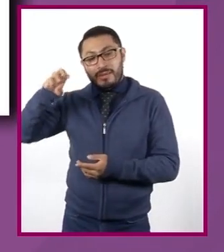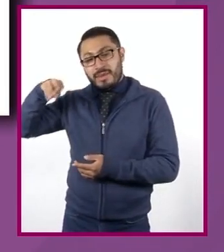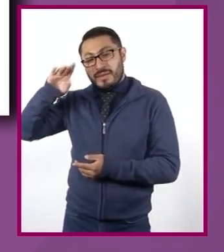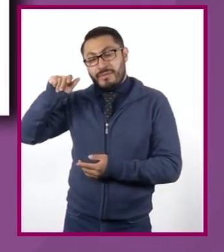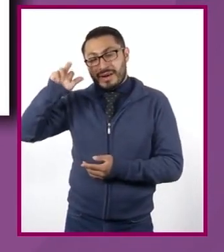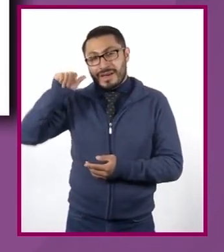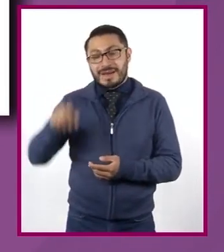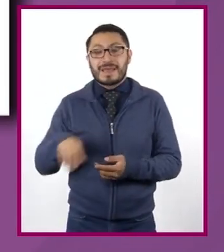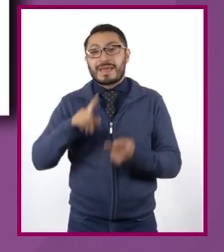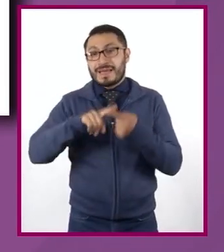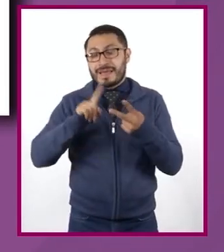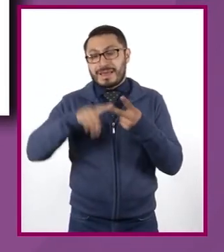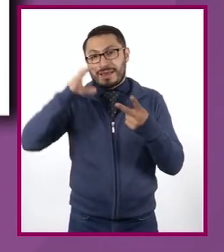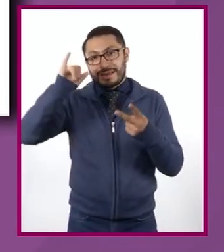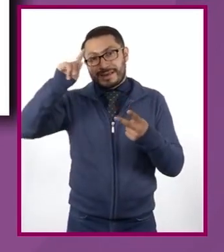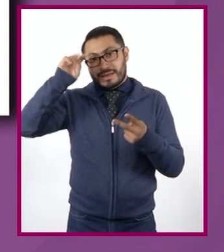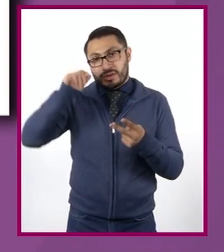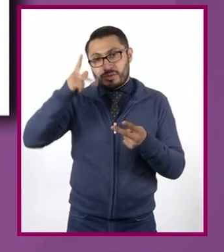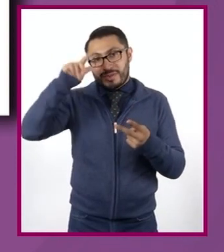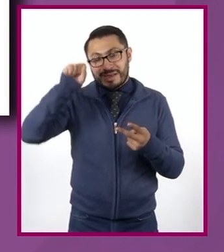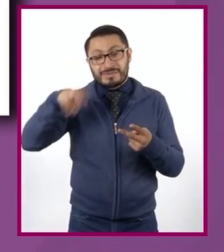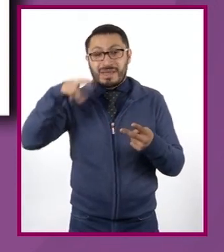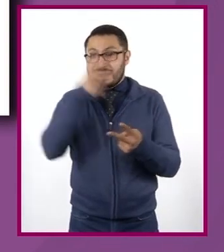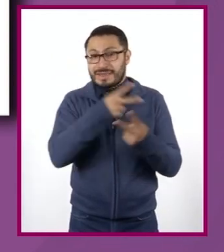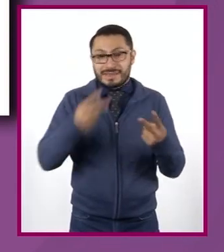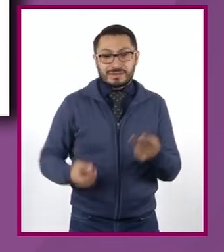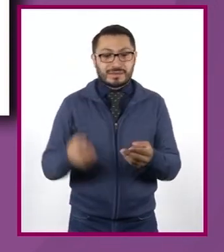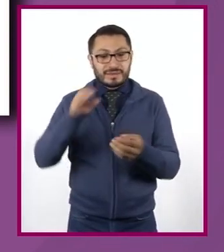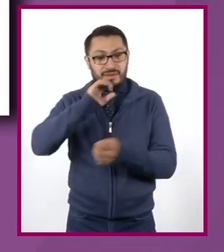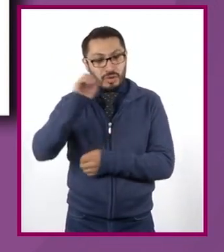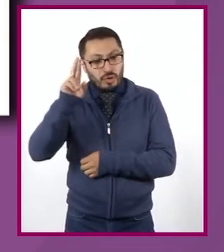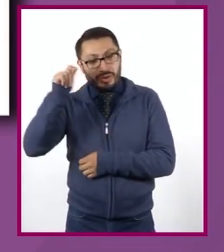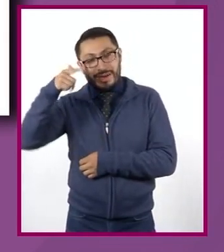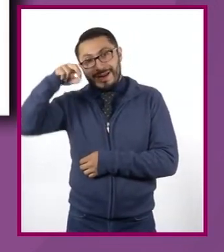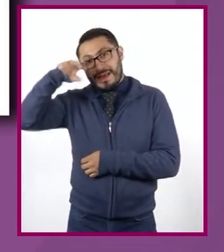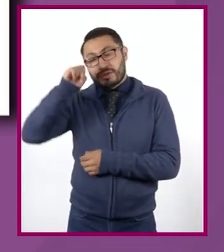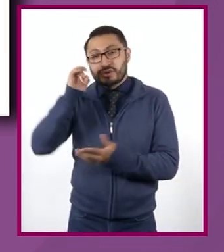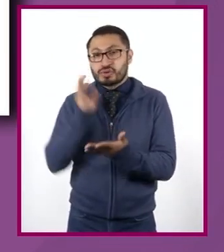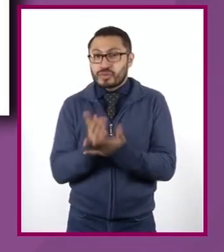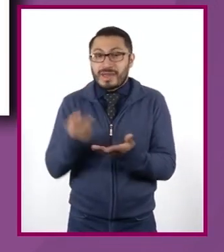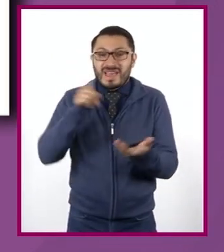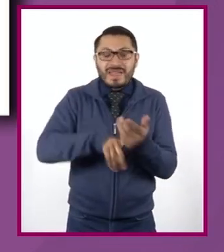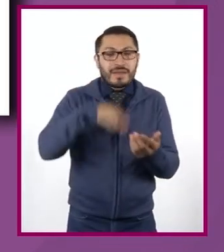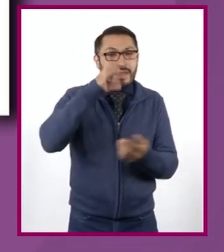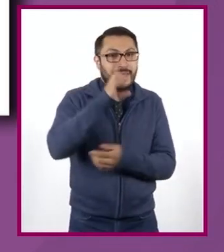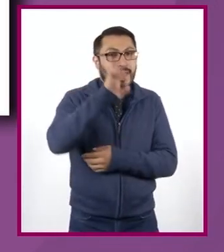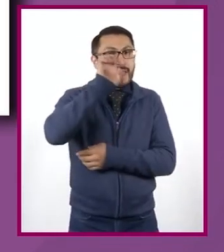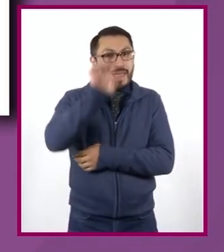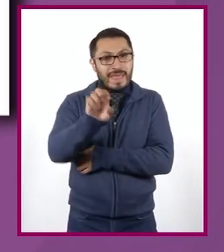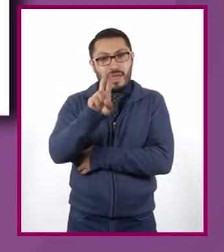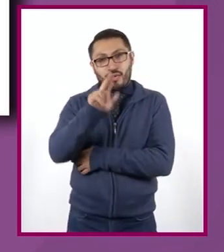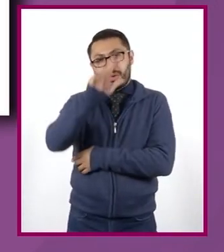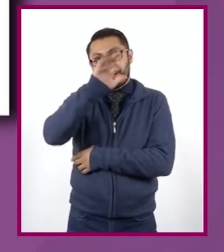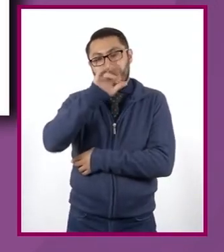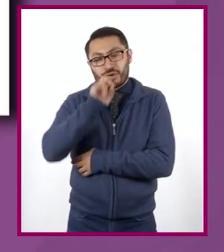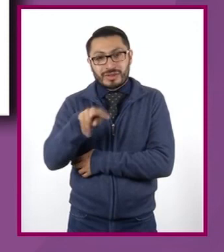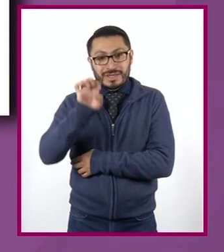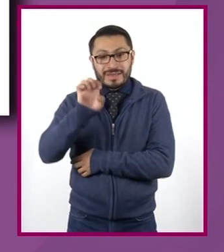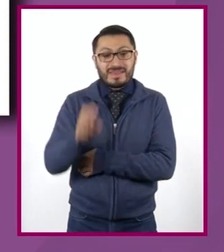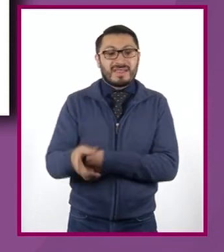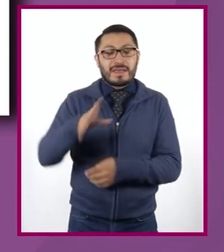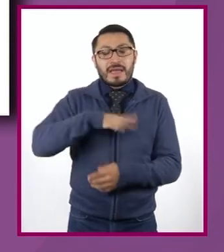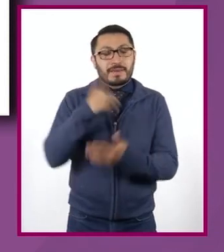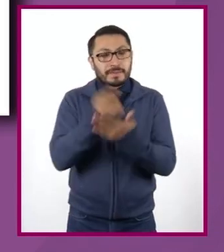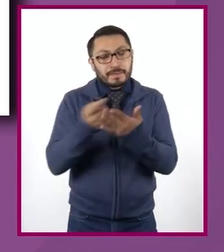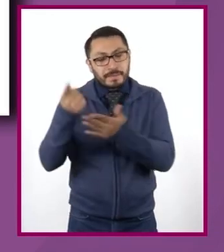dos. Los organelos solo están en la eucarionte. En el esquema siguiente nos muestran las diferencias entre